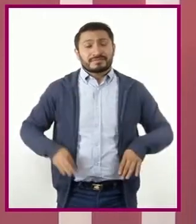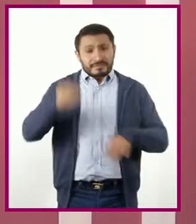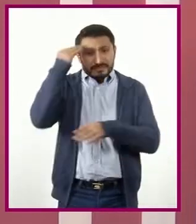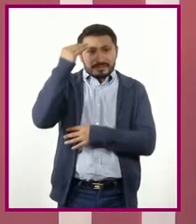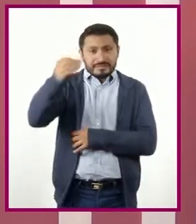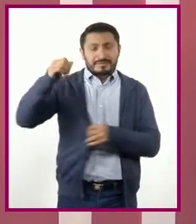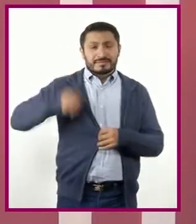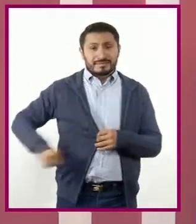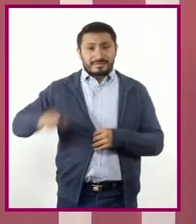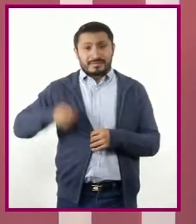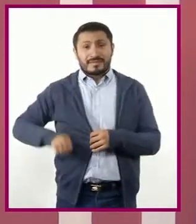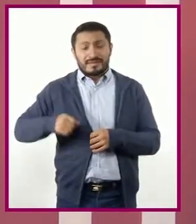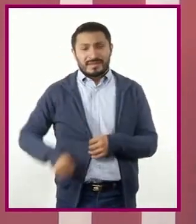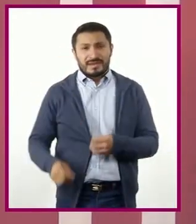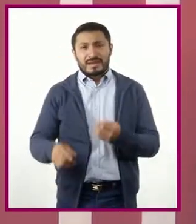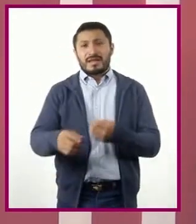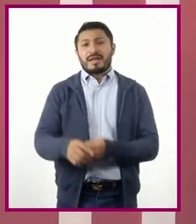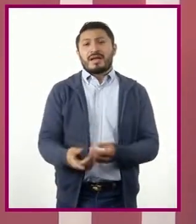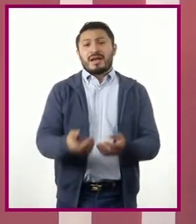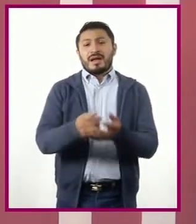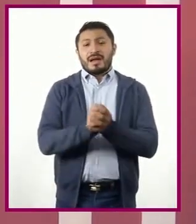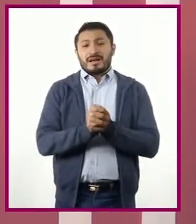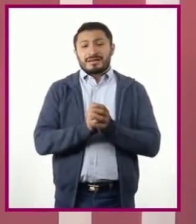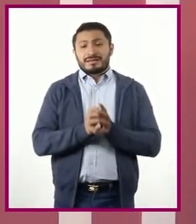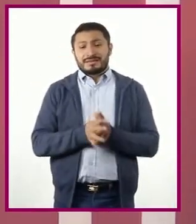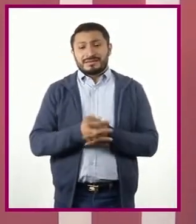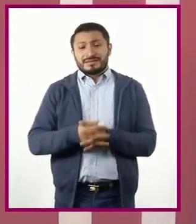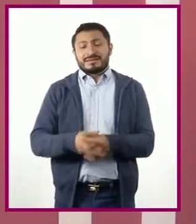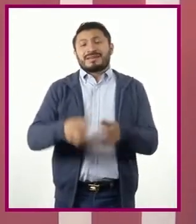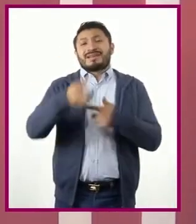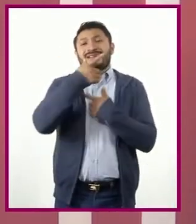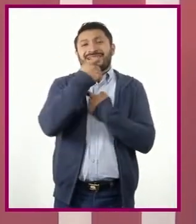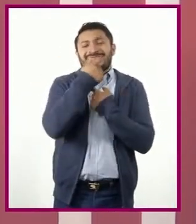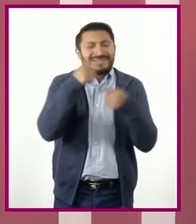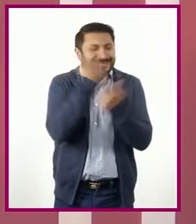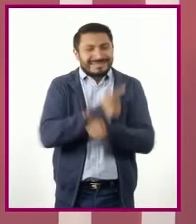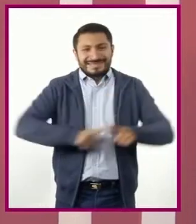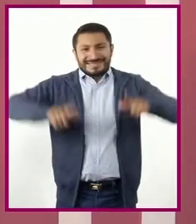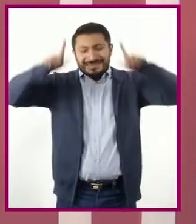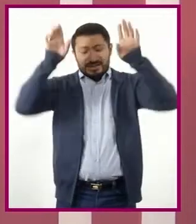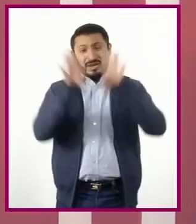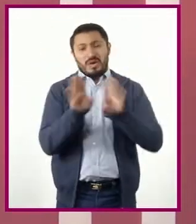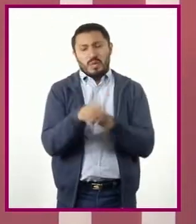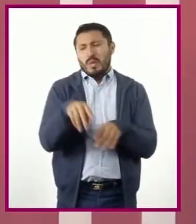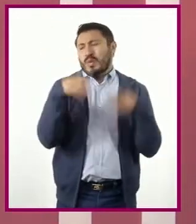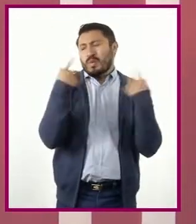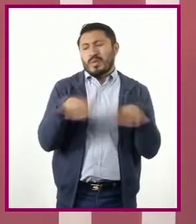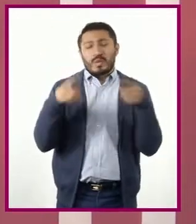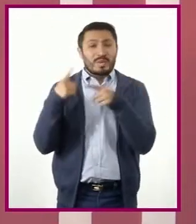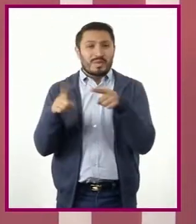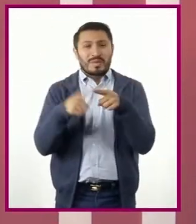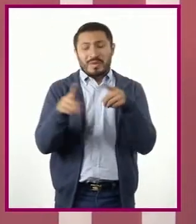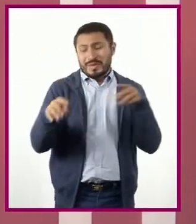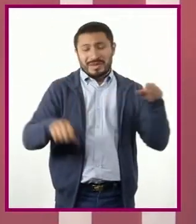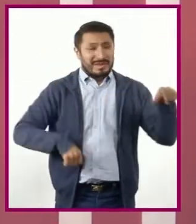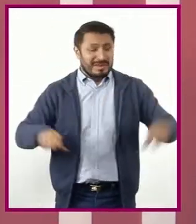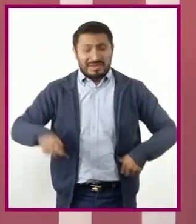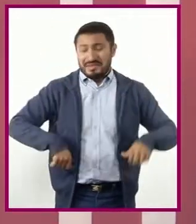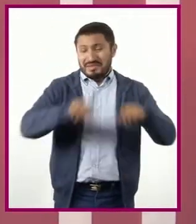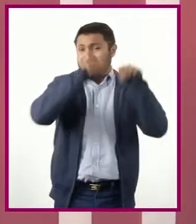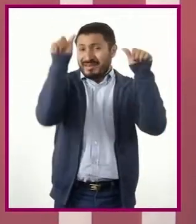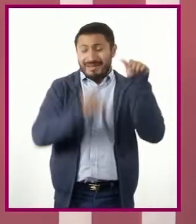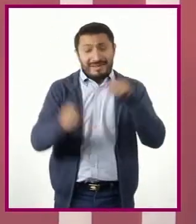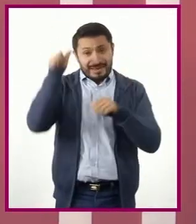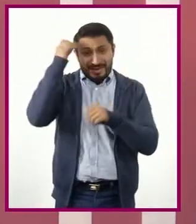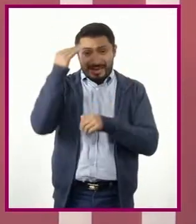Renacimiento la risa se liberó y fue objeto de sonetos y comedias y novelas. En la Edad Media, las